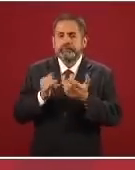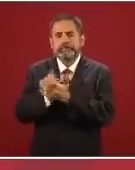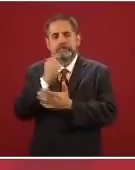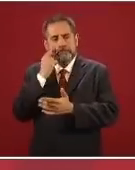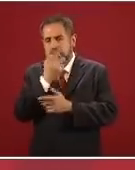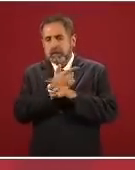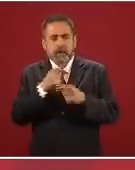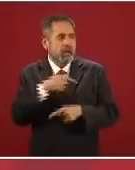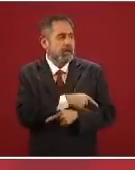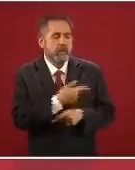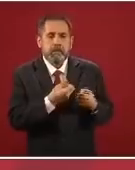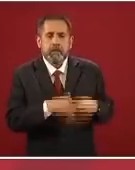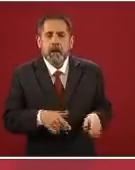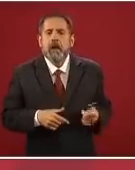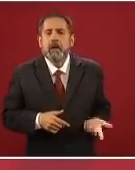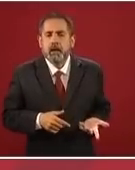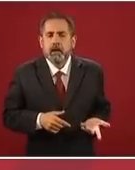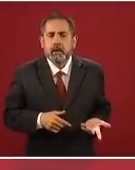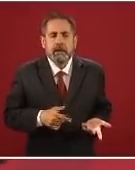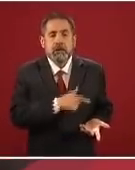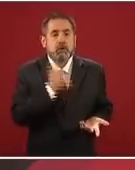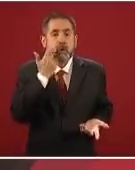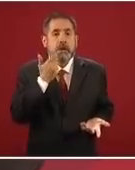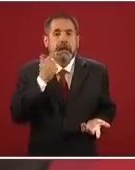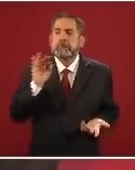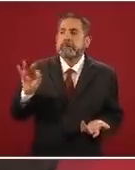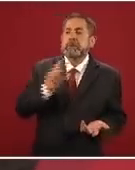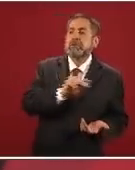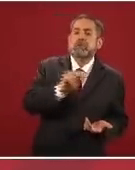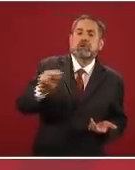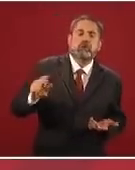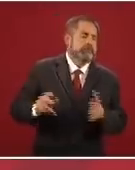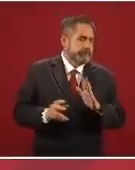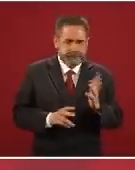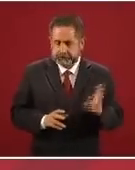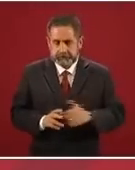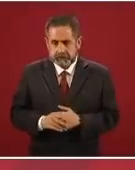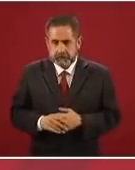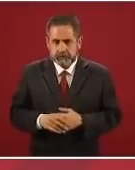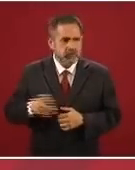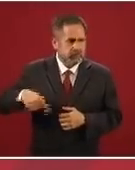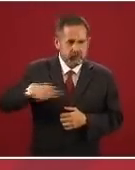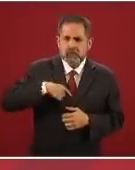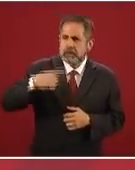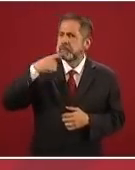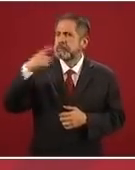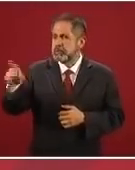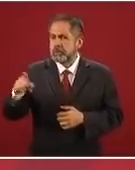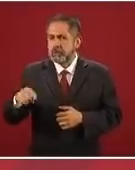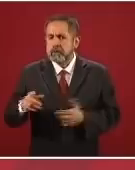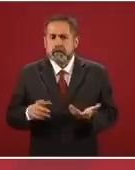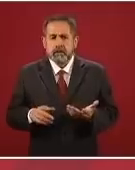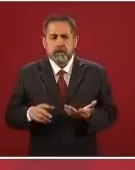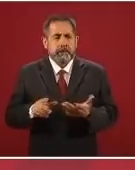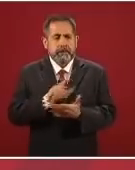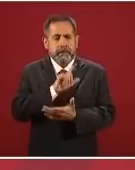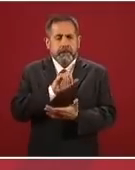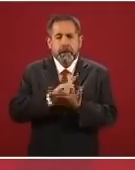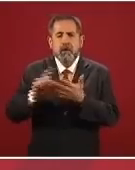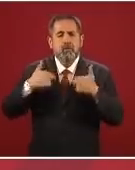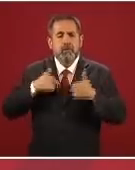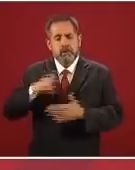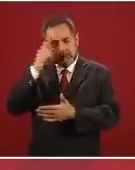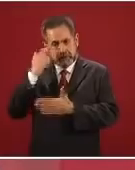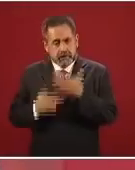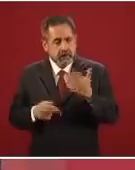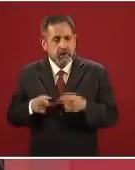si ya no se puede denunciar violación de derechos humanos, porque